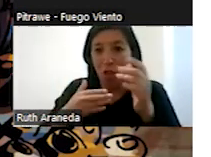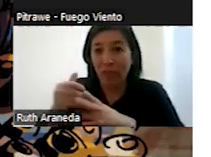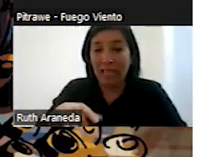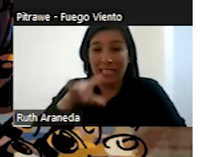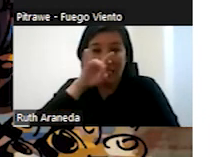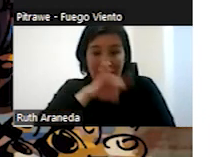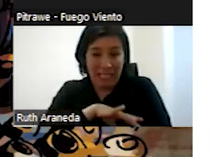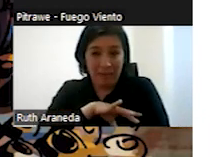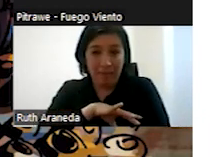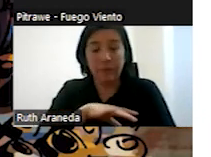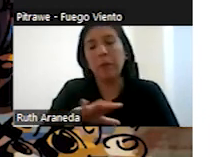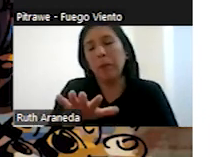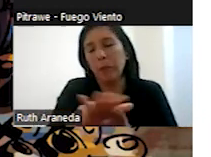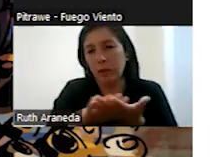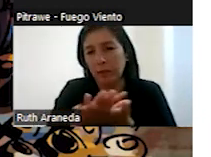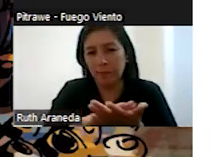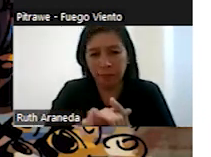Chile. Por ejemplo,